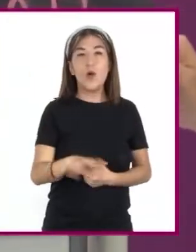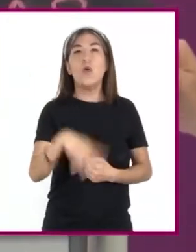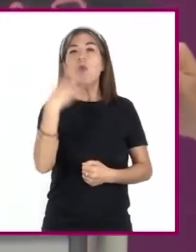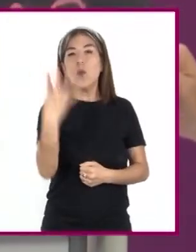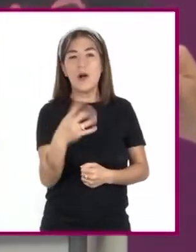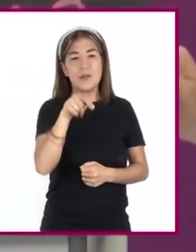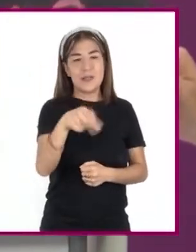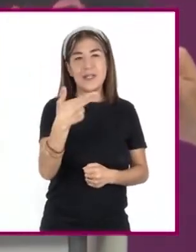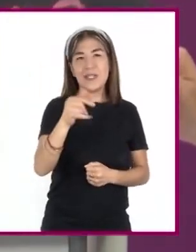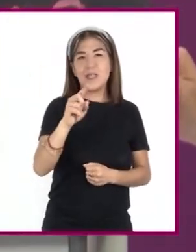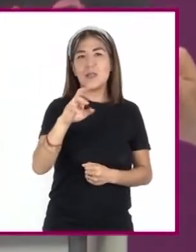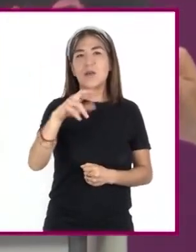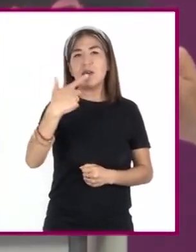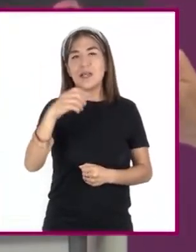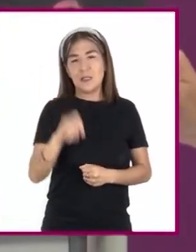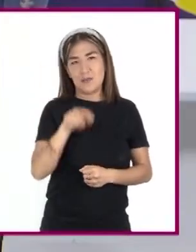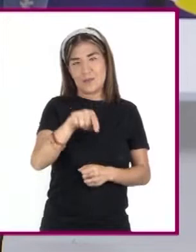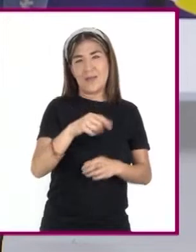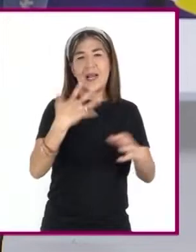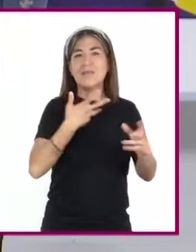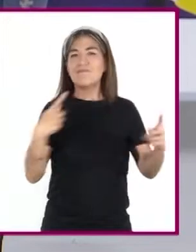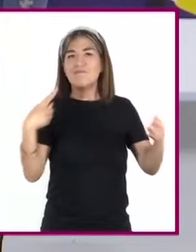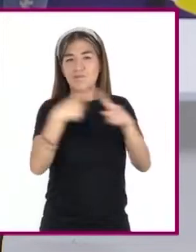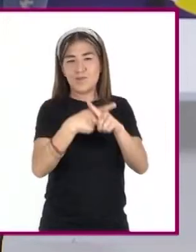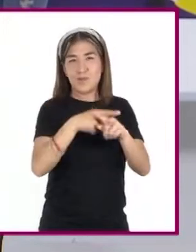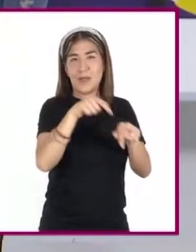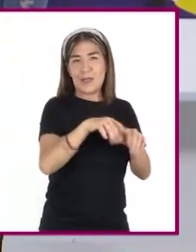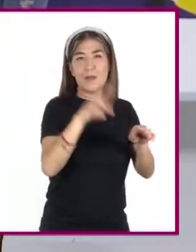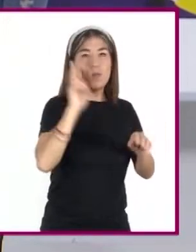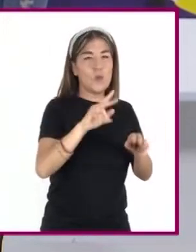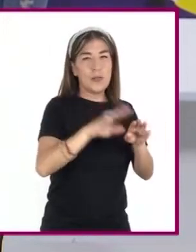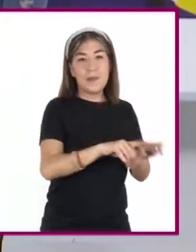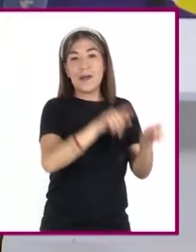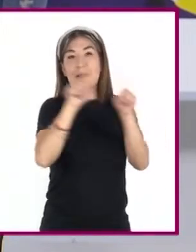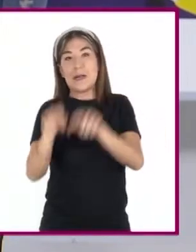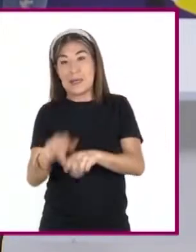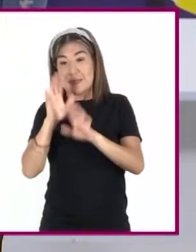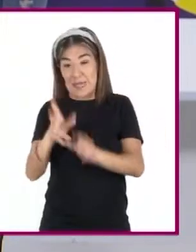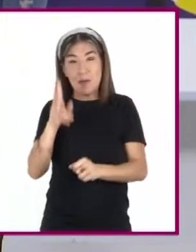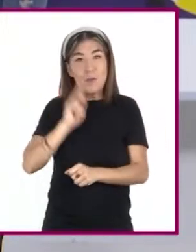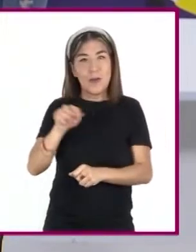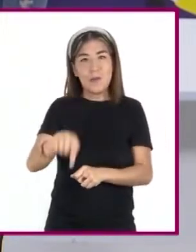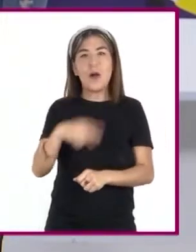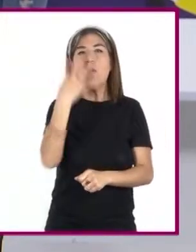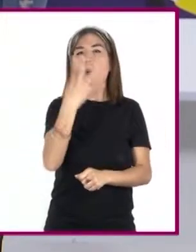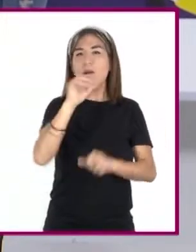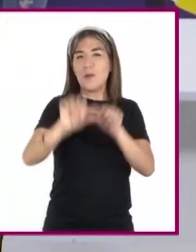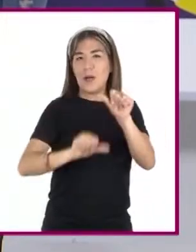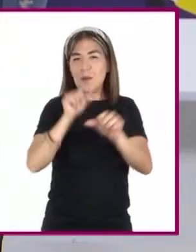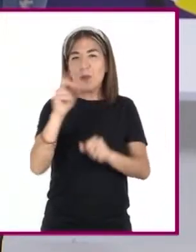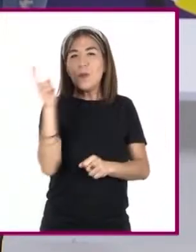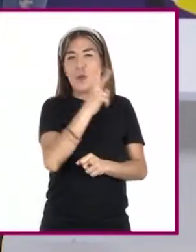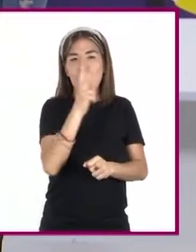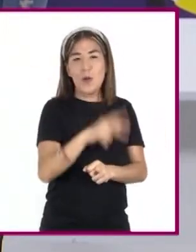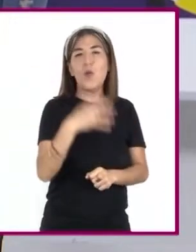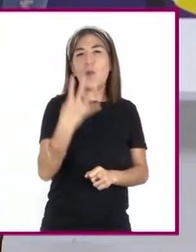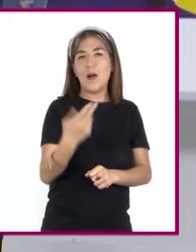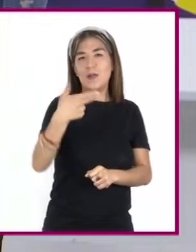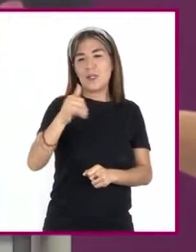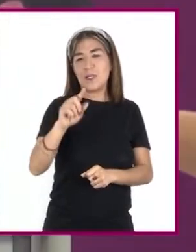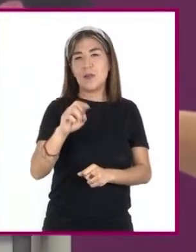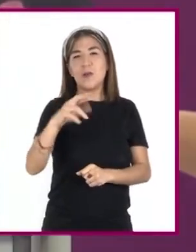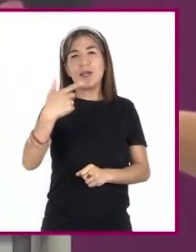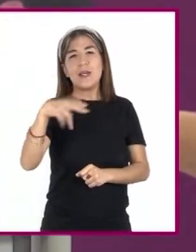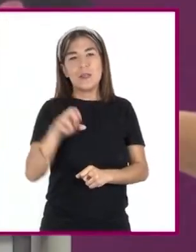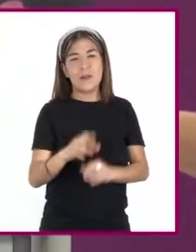de hidrógeno del lado de reactivos. Y del lado de productos tenemos 4 átomos de oxígeno y 4 átomos de hidrógeno, por